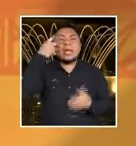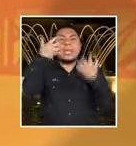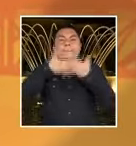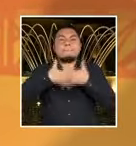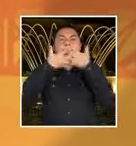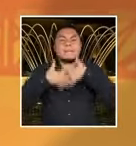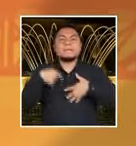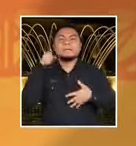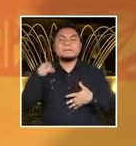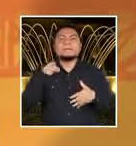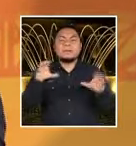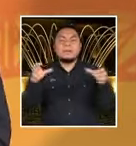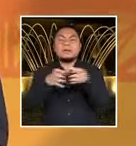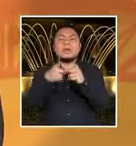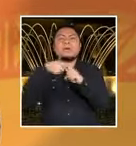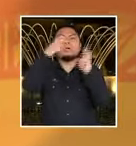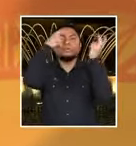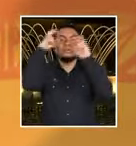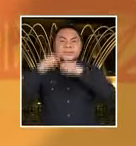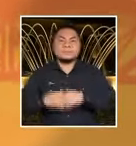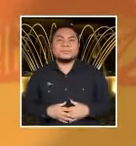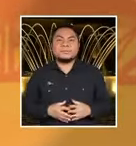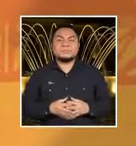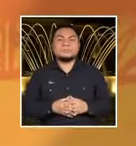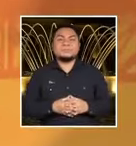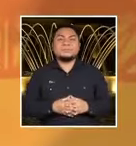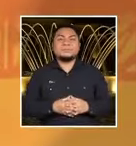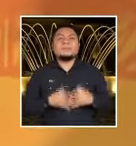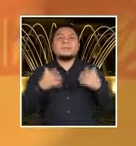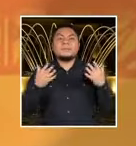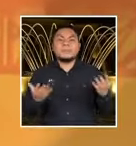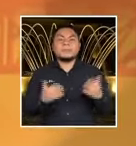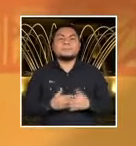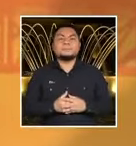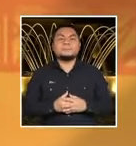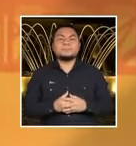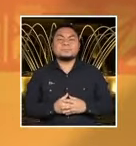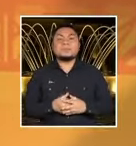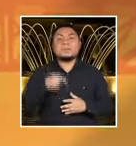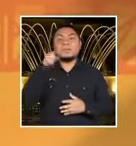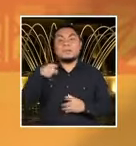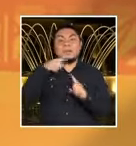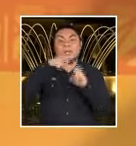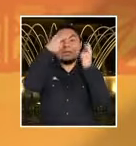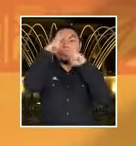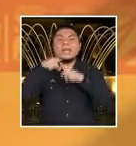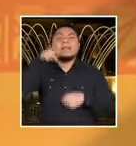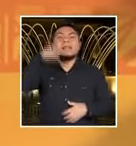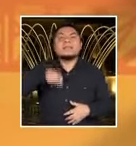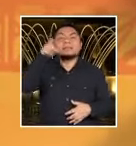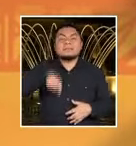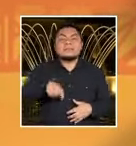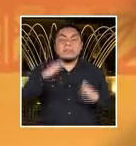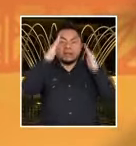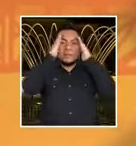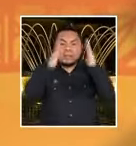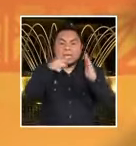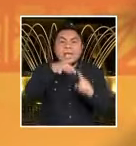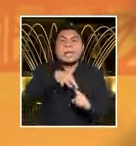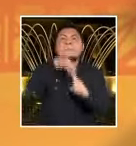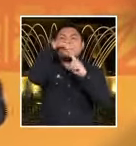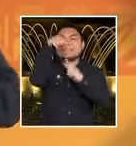empresas del sector turismo. Pero como el turismo necesita una atención